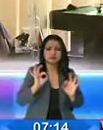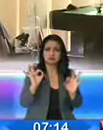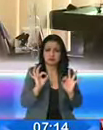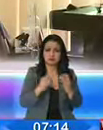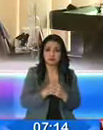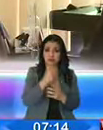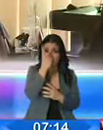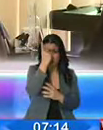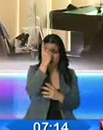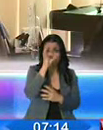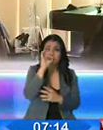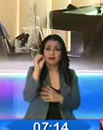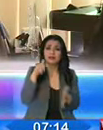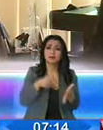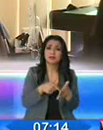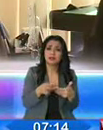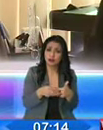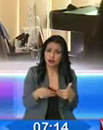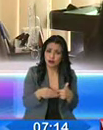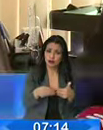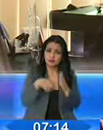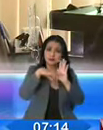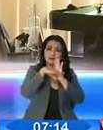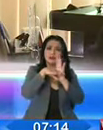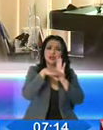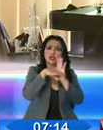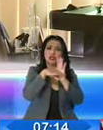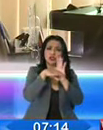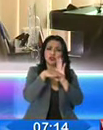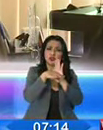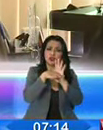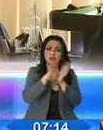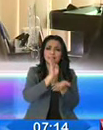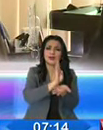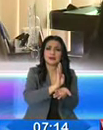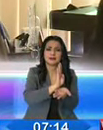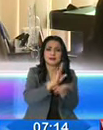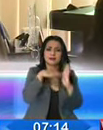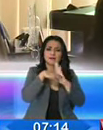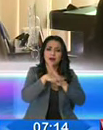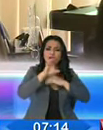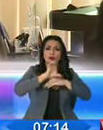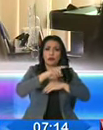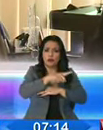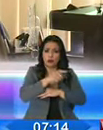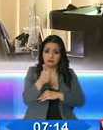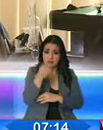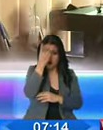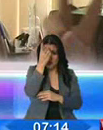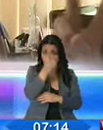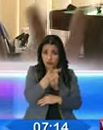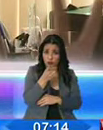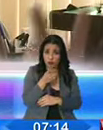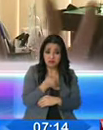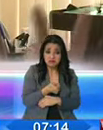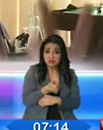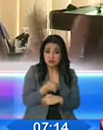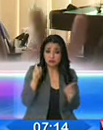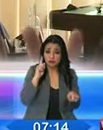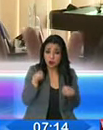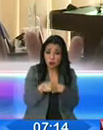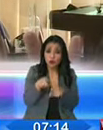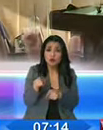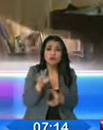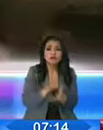es de $90,000 y es con el Banco del Instituto Ecuatoriano de Seguridad Social, adquirido de forma conjunta con su